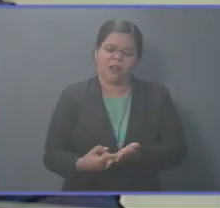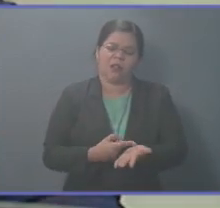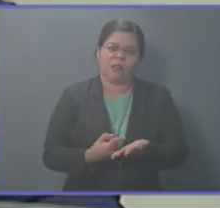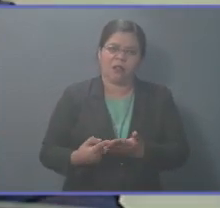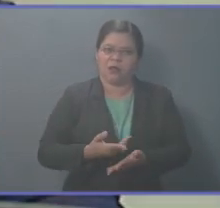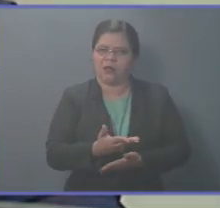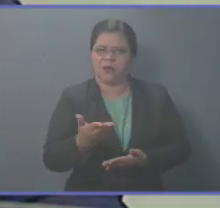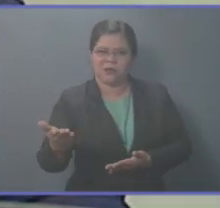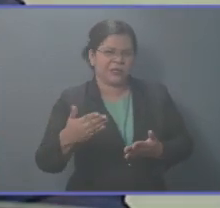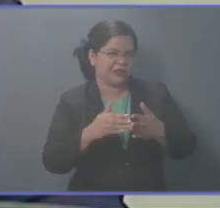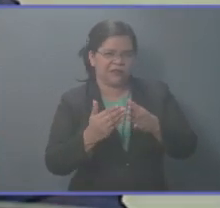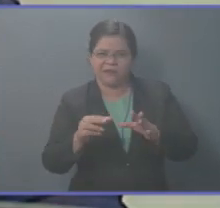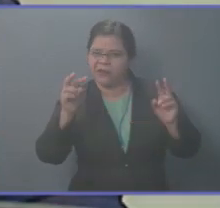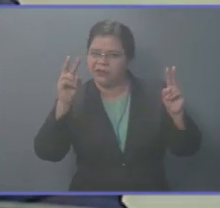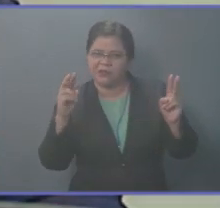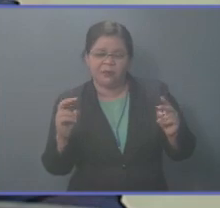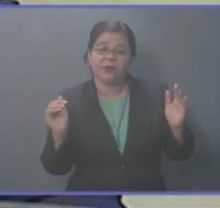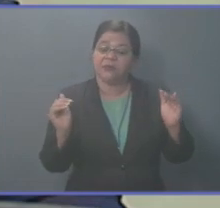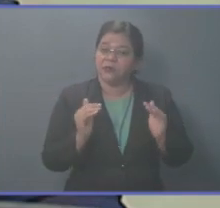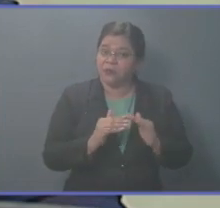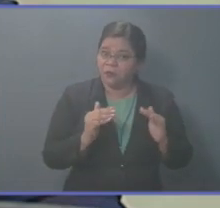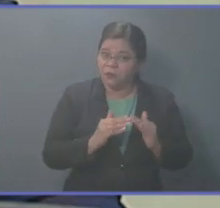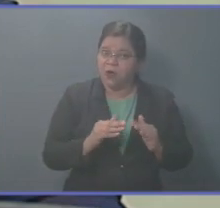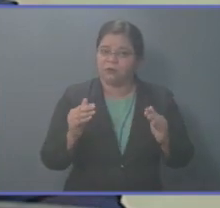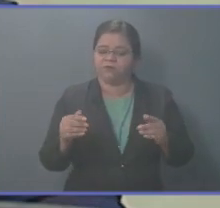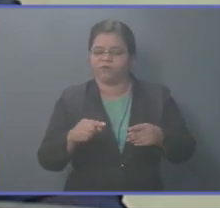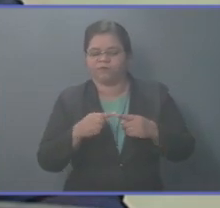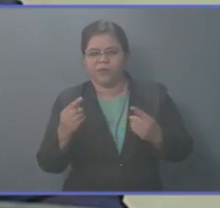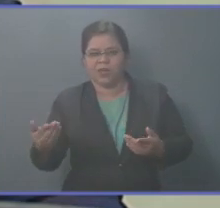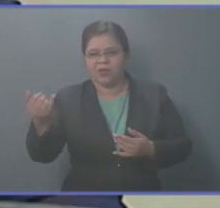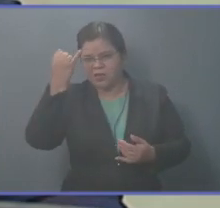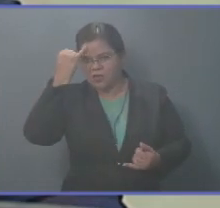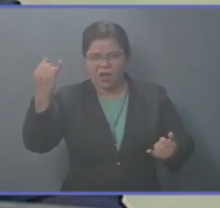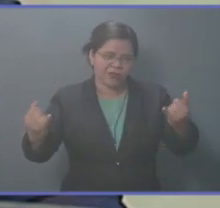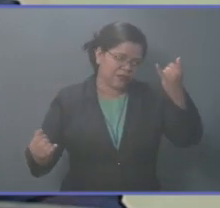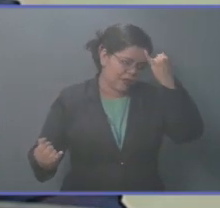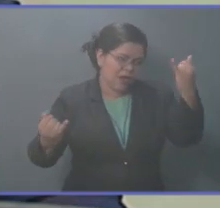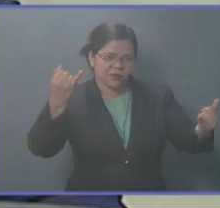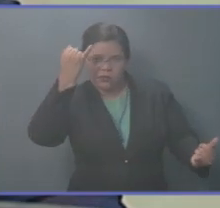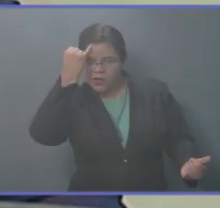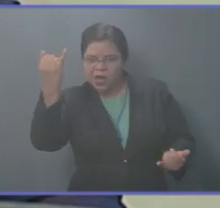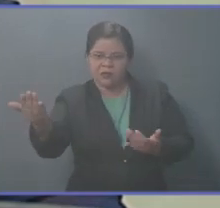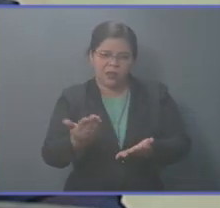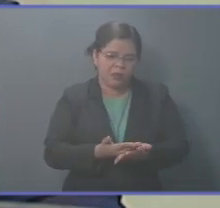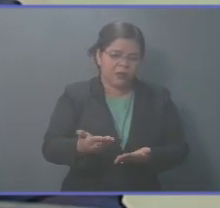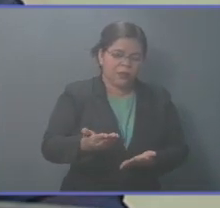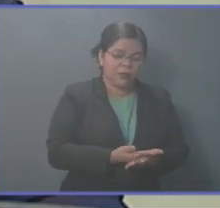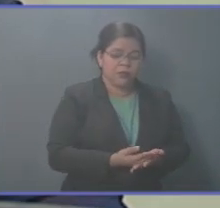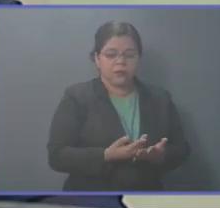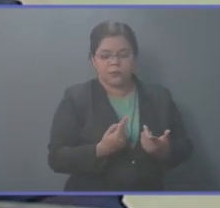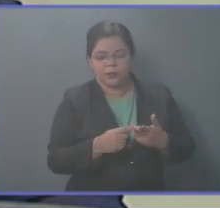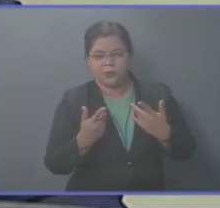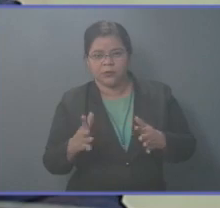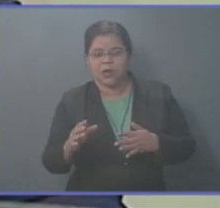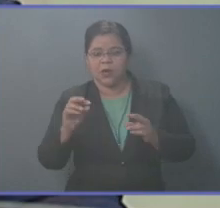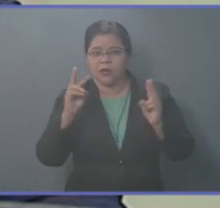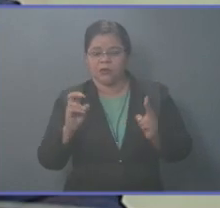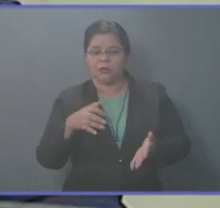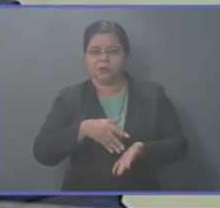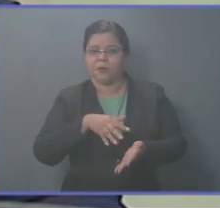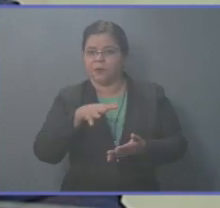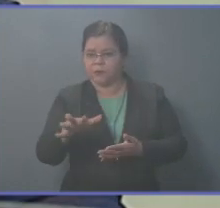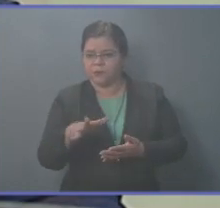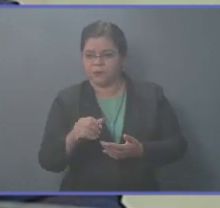diversa naturaleza y el intercambio y contraposición de ideas, entre las cuales se destacan las referidas a las cuestiones públicas